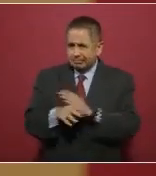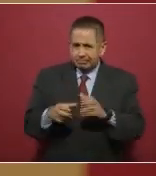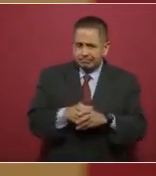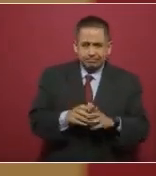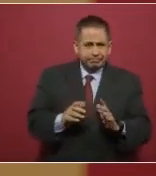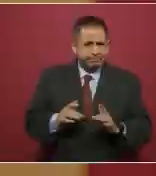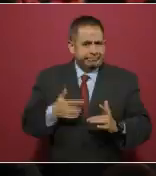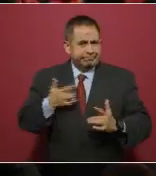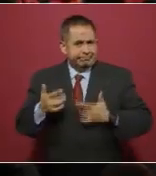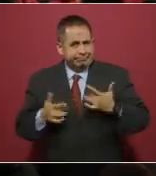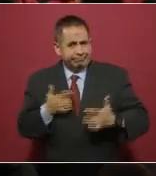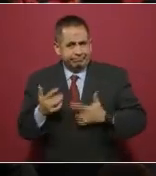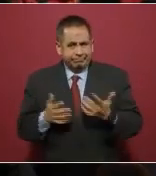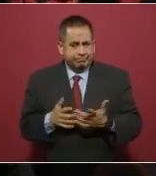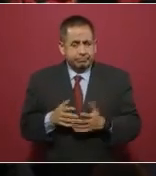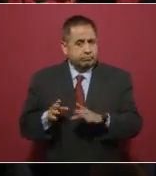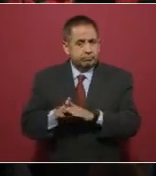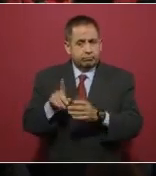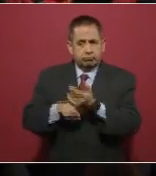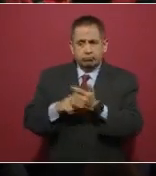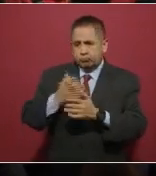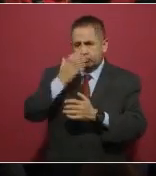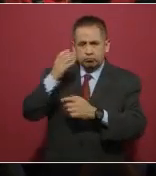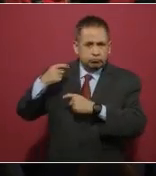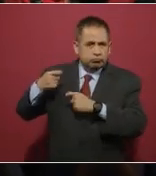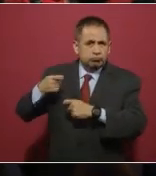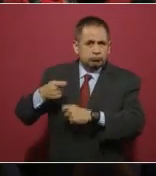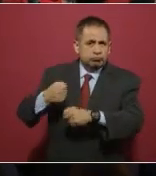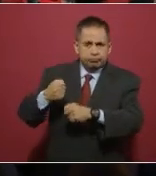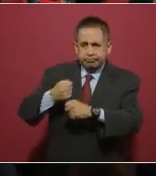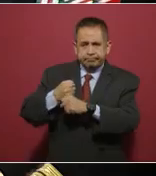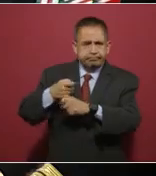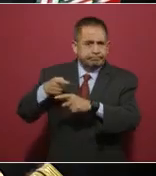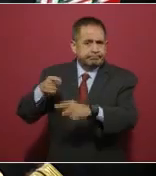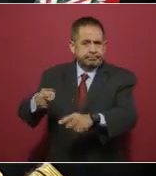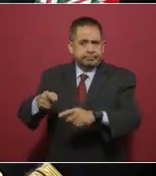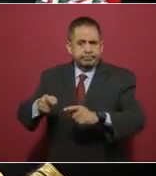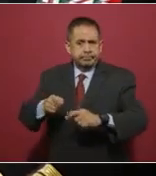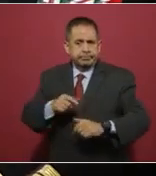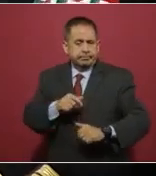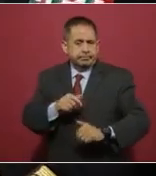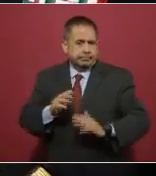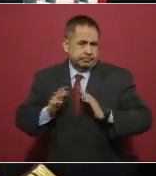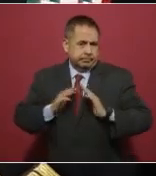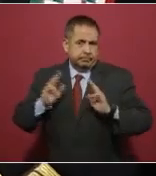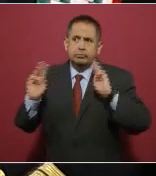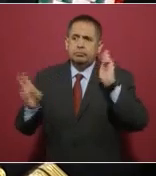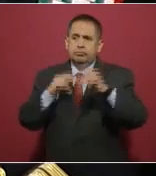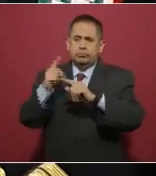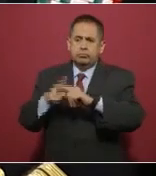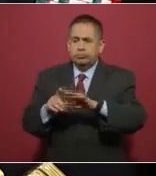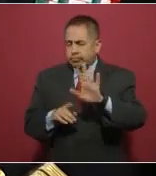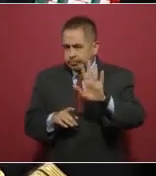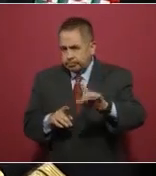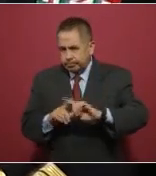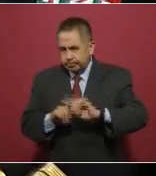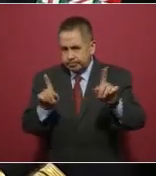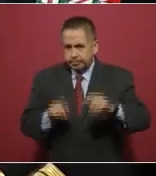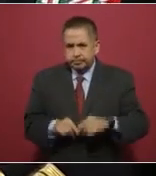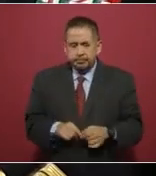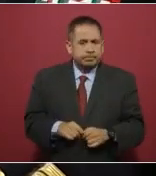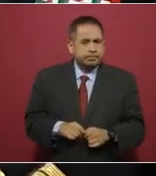por la trayectoria de los ejércitos en el mundo. Pero es